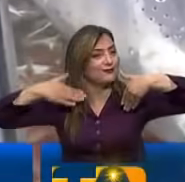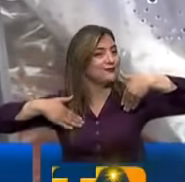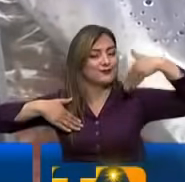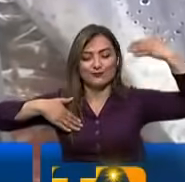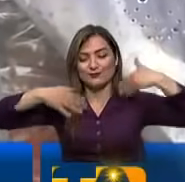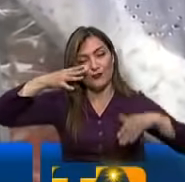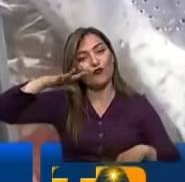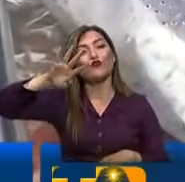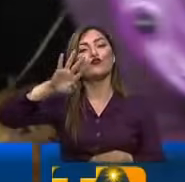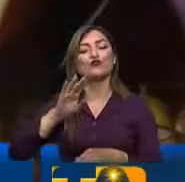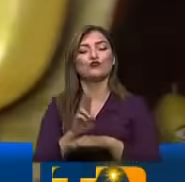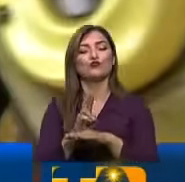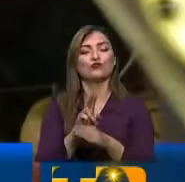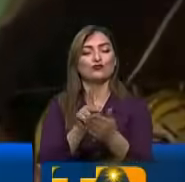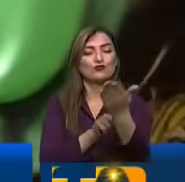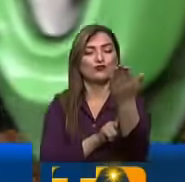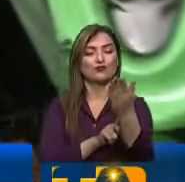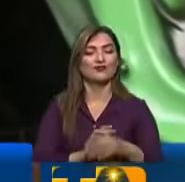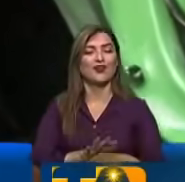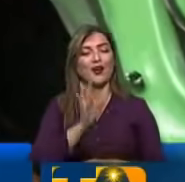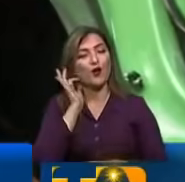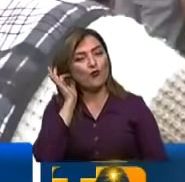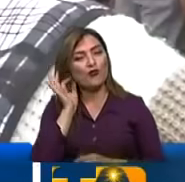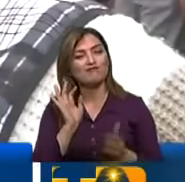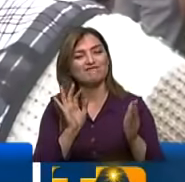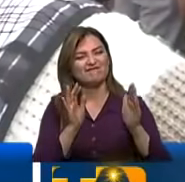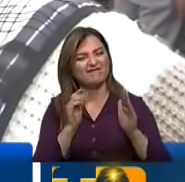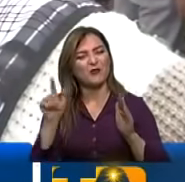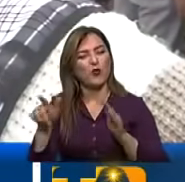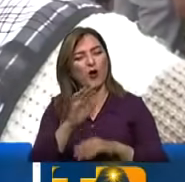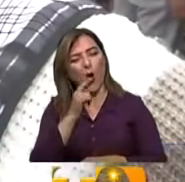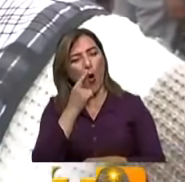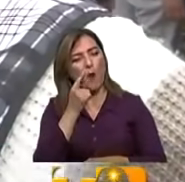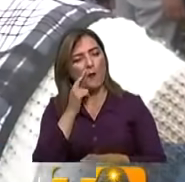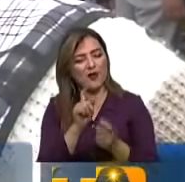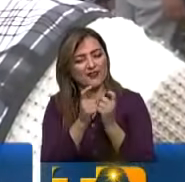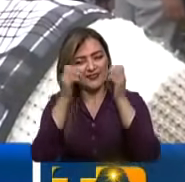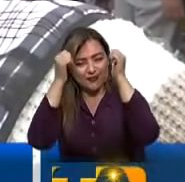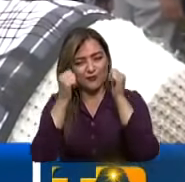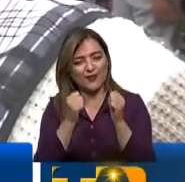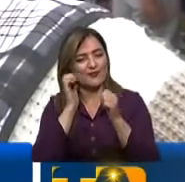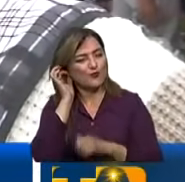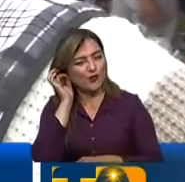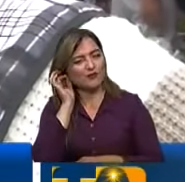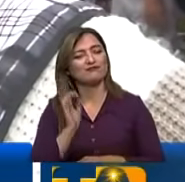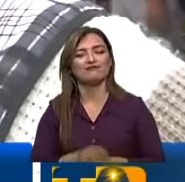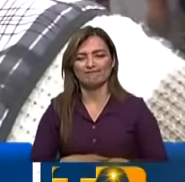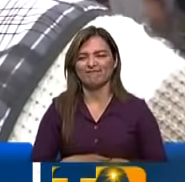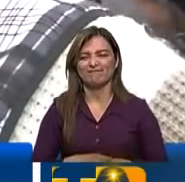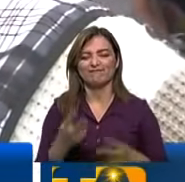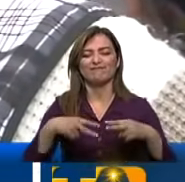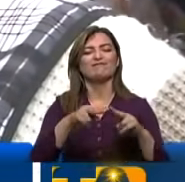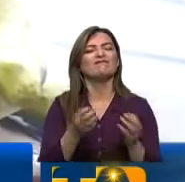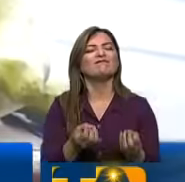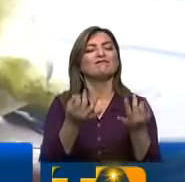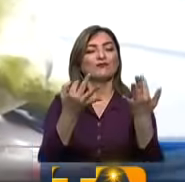son útiles para las tradicionales viudas de fin de año. Tenemos la peluca $5 más una pestaña. Así es el convito que está